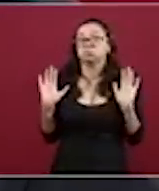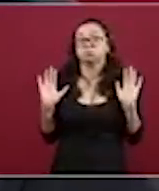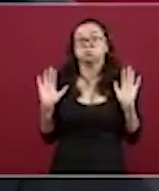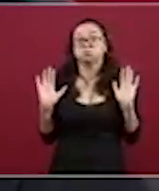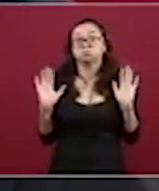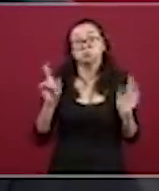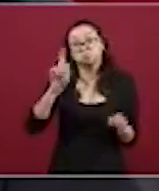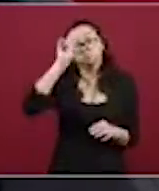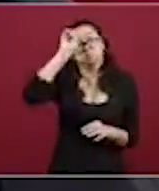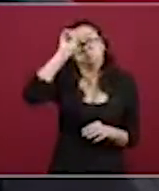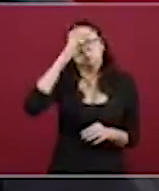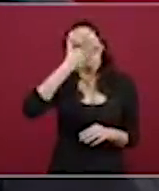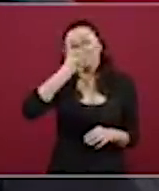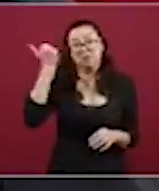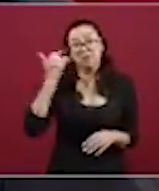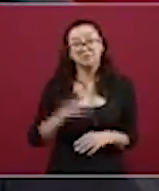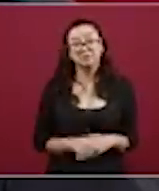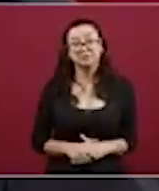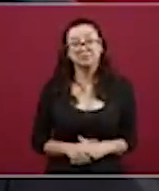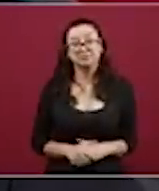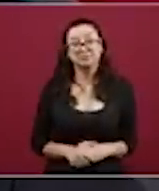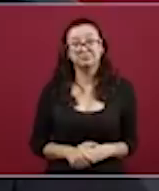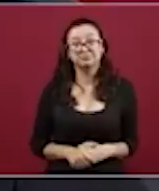porque no solo